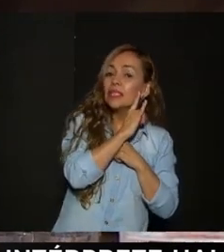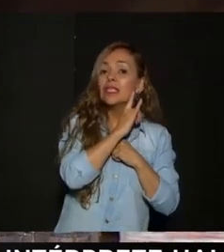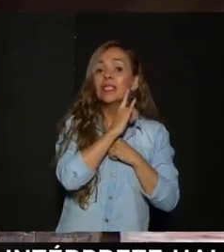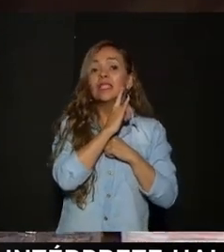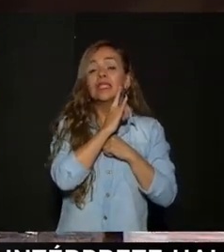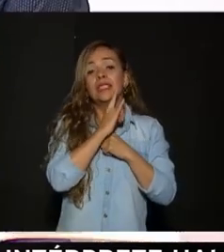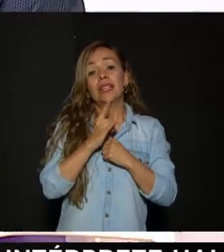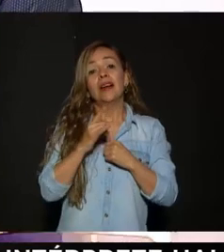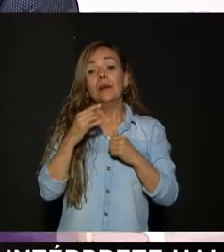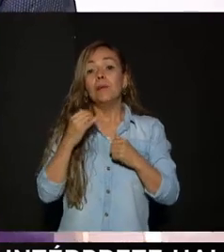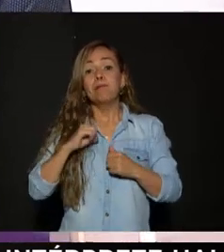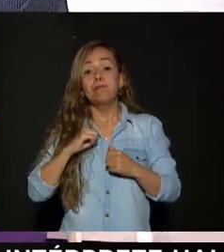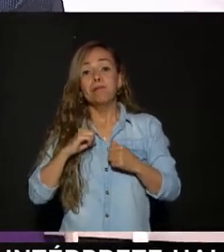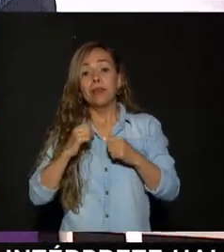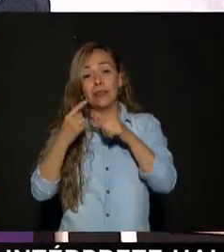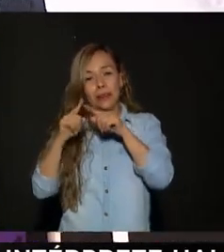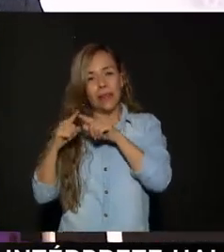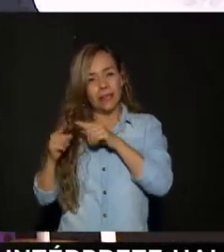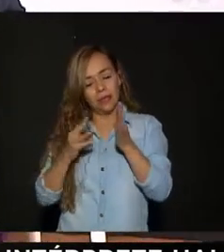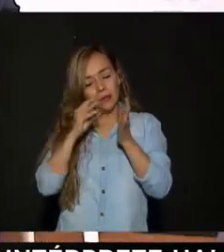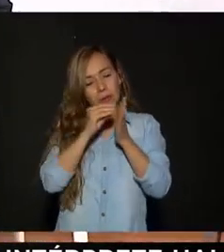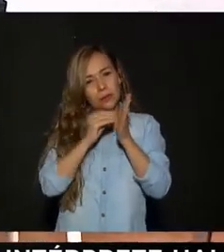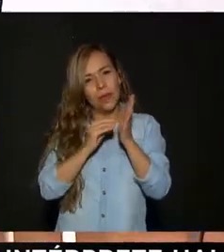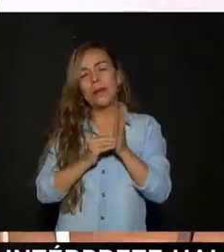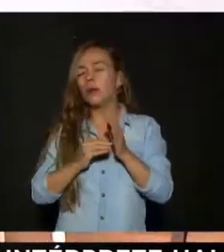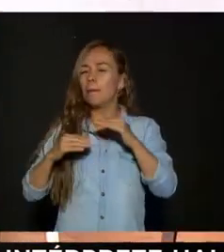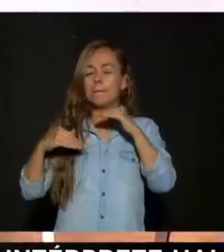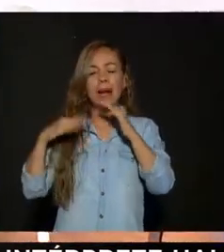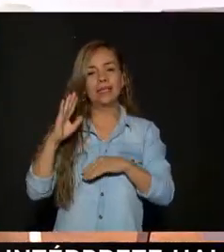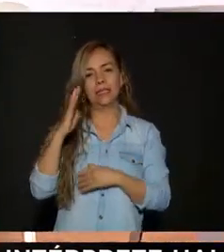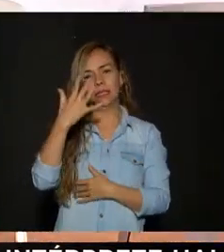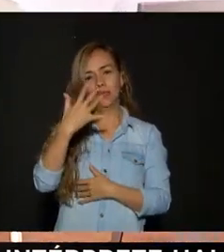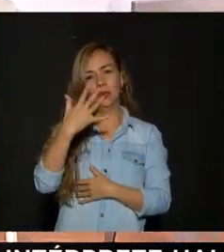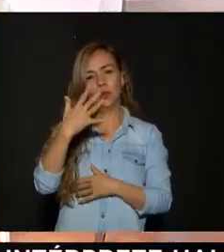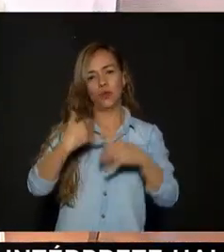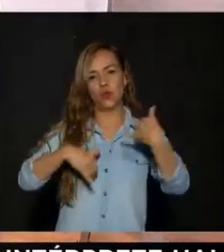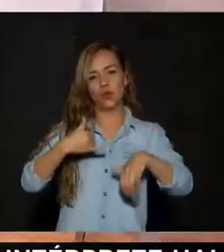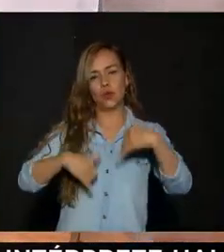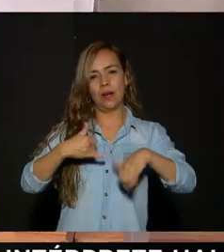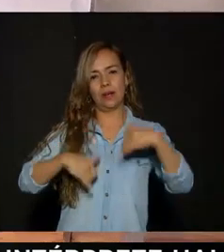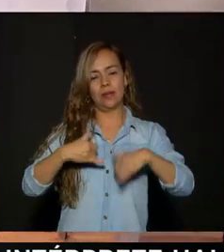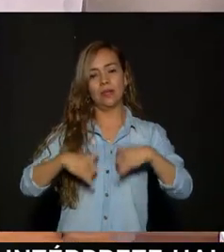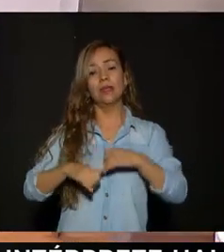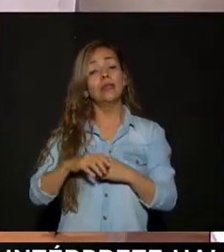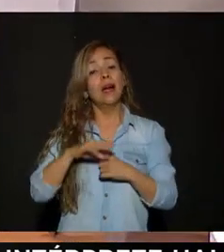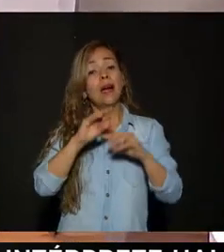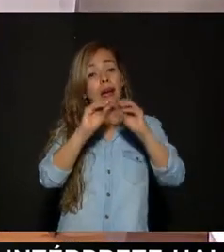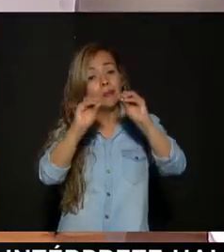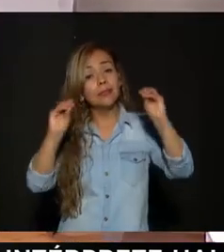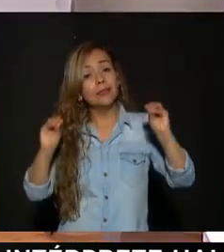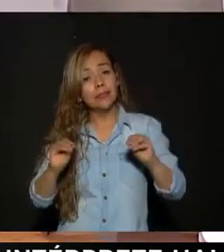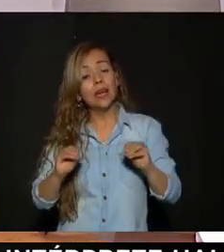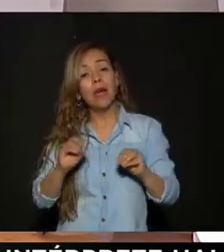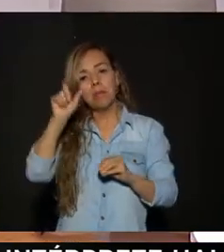Nosotros tenemos acá el resto de las notas, pero nos vamos a quedar con las cinco primeras para jugar. Recordemos que hay grandes compositores que han